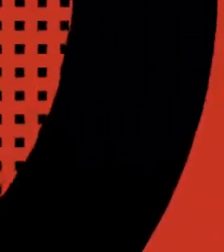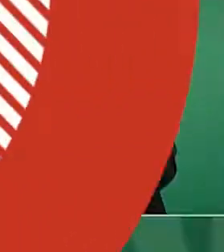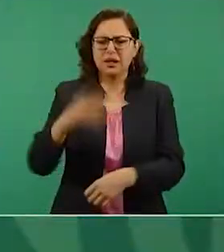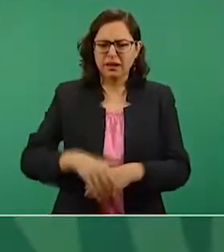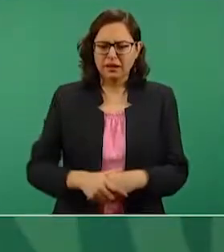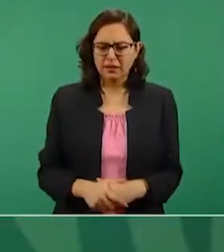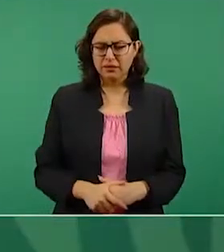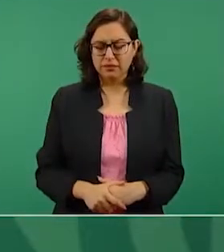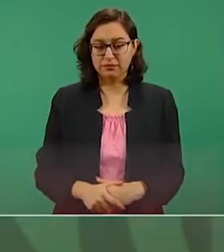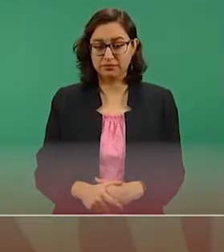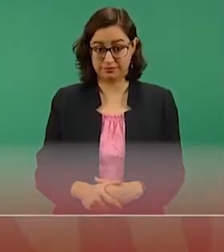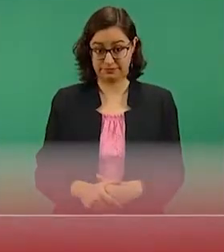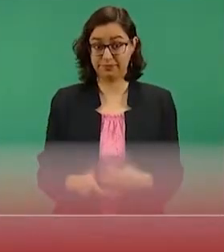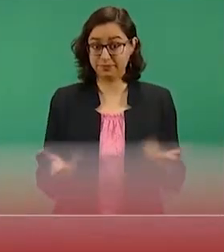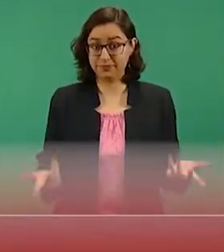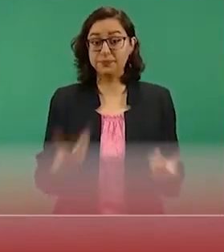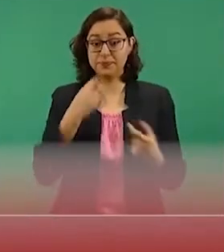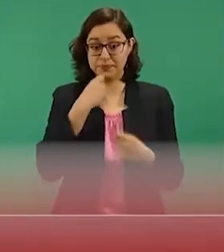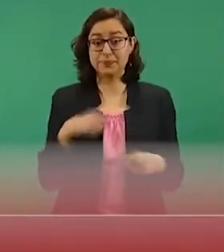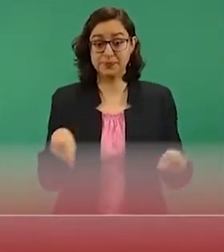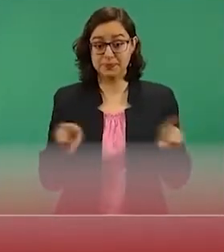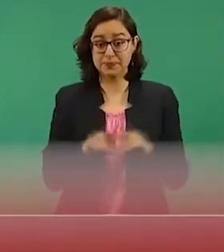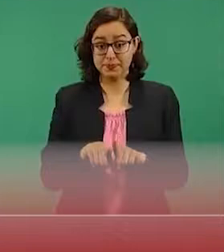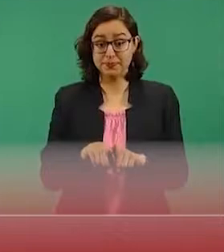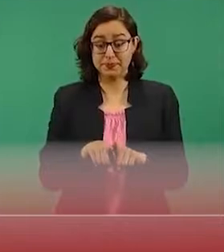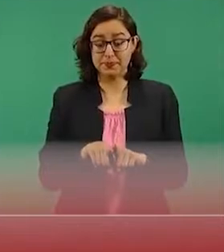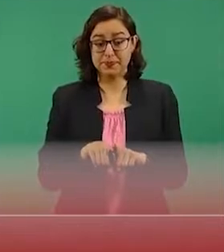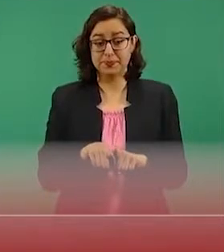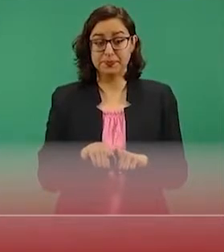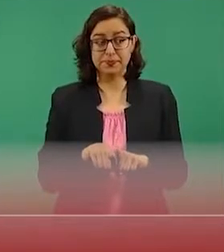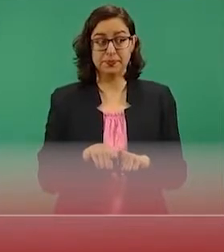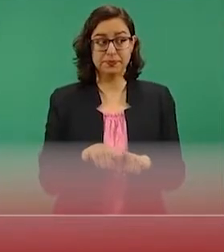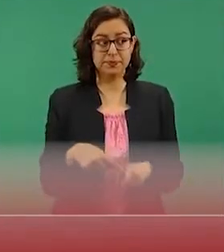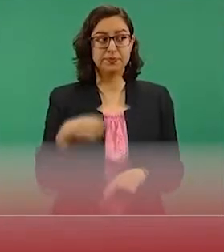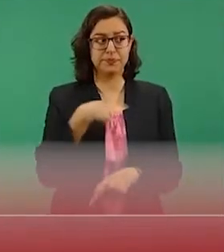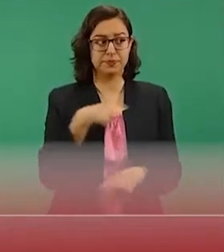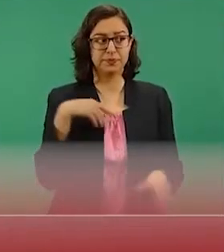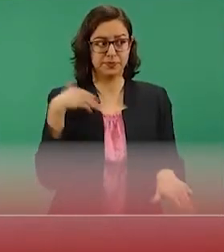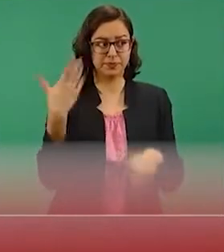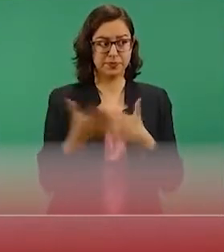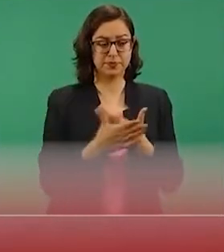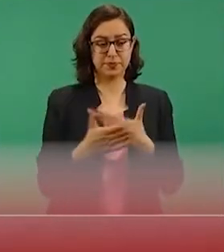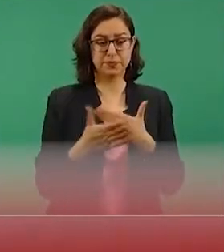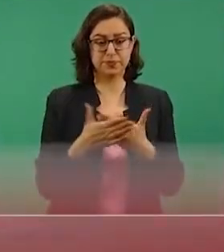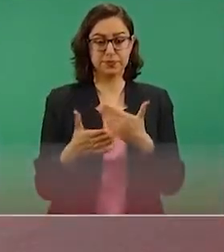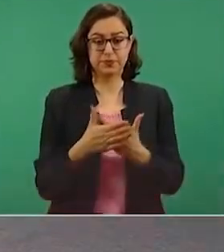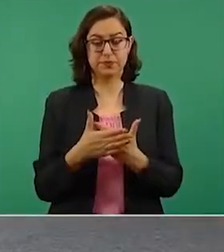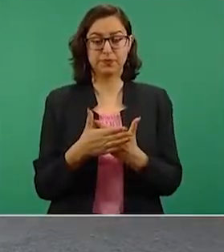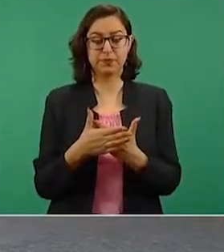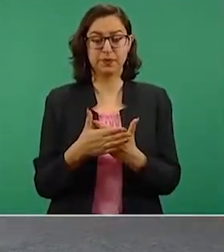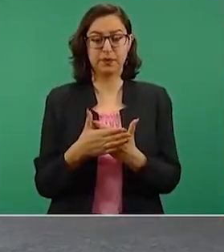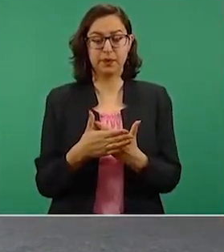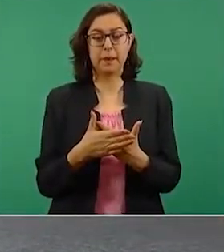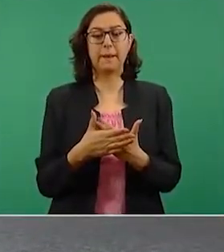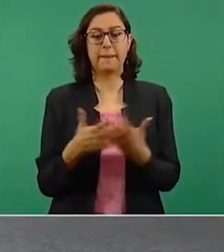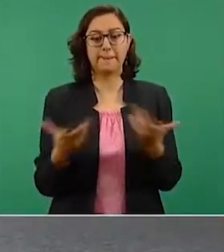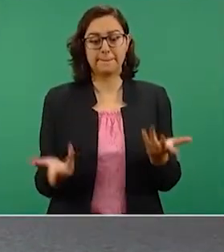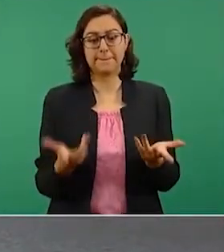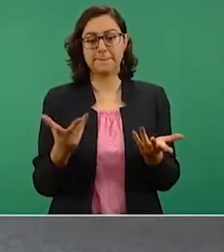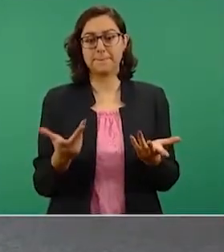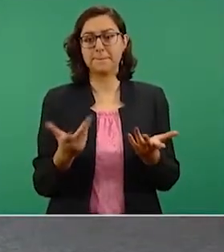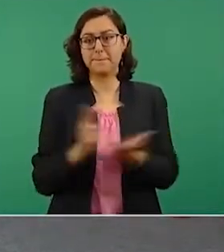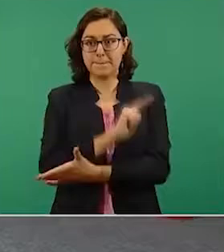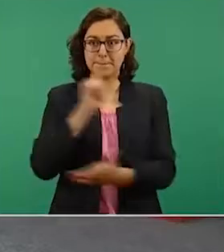república. Por eso también voy a enviar pronto una iniciativa de